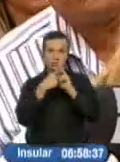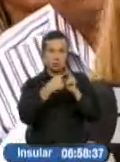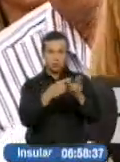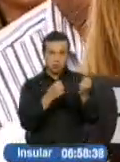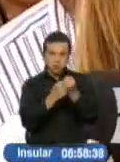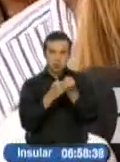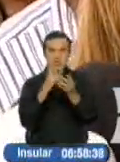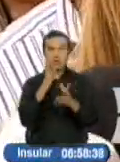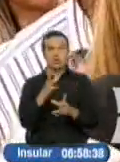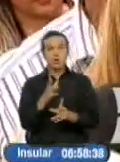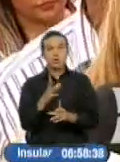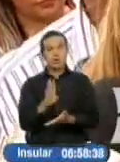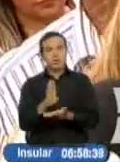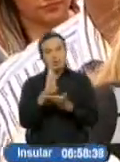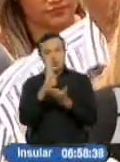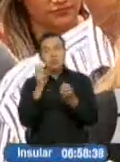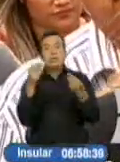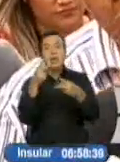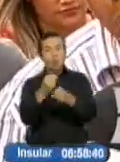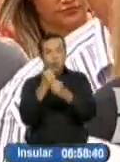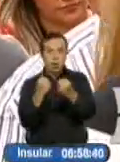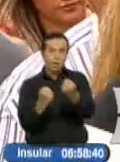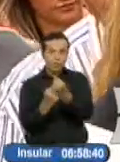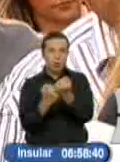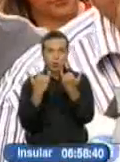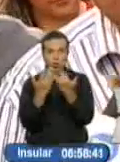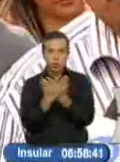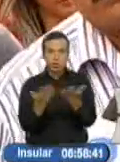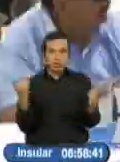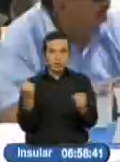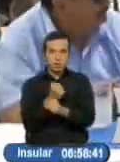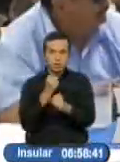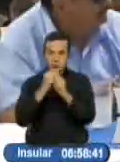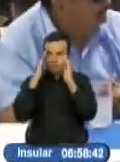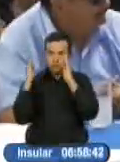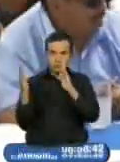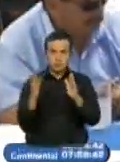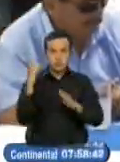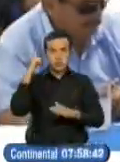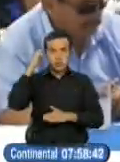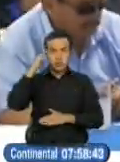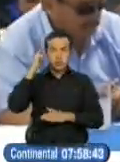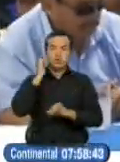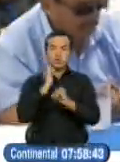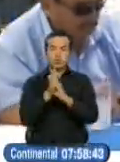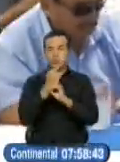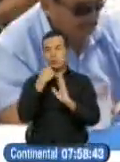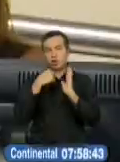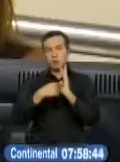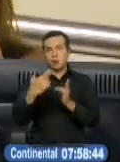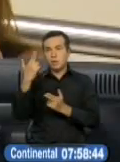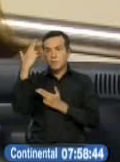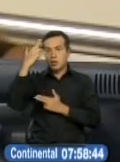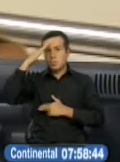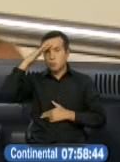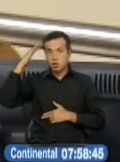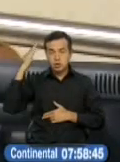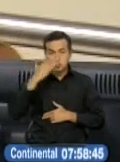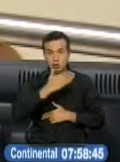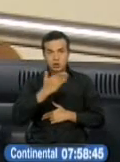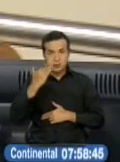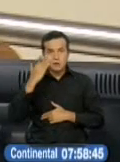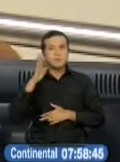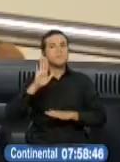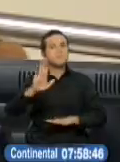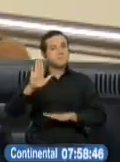con seguros, como les digo. Estamos aquí justo para trabajar por ellos. Desde el gobierno y entidades como la Armada y la Policía Nacional, se fijó